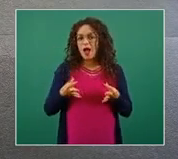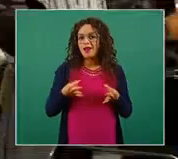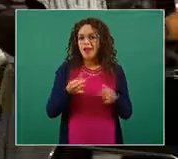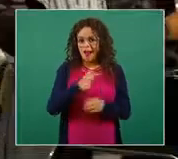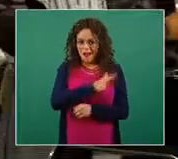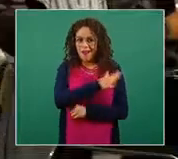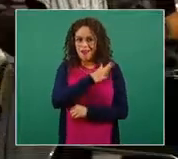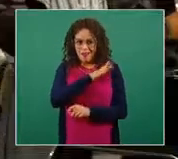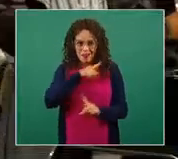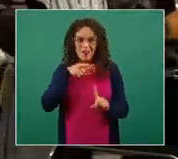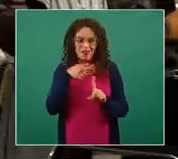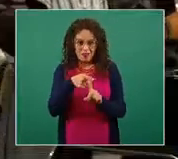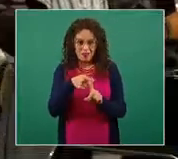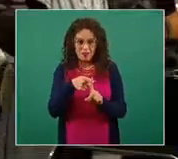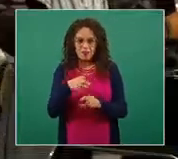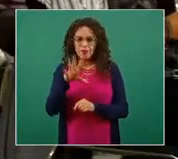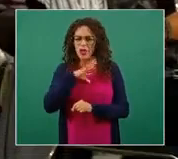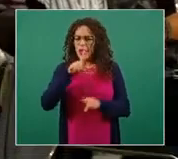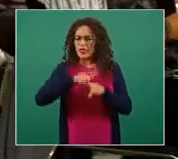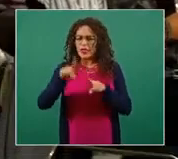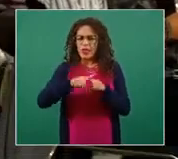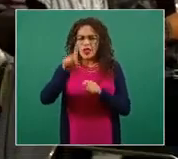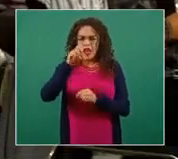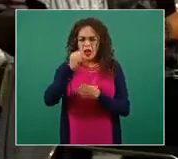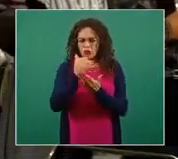bueno, cuenten con todos los datos, pero a